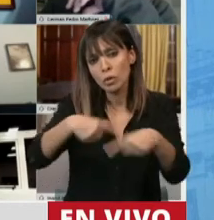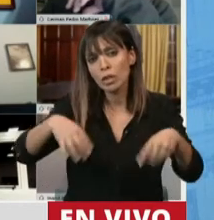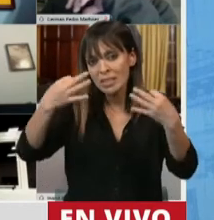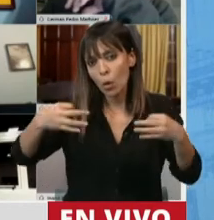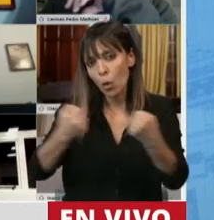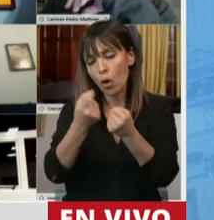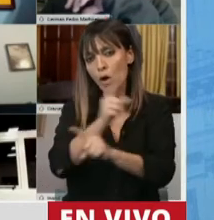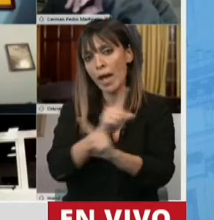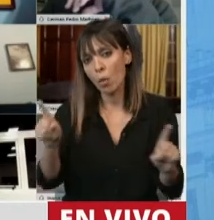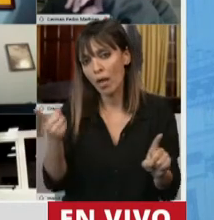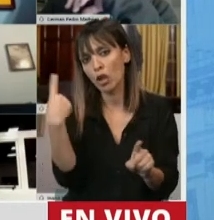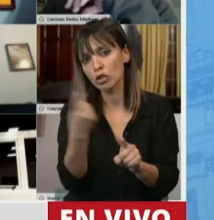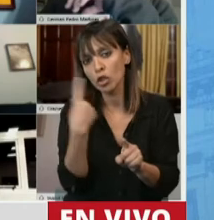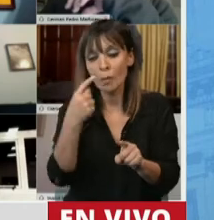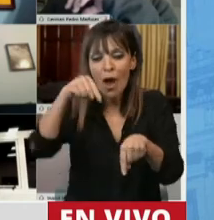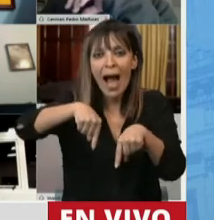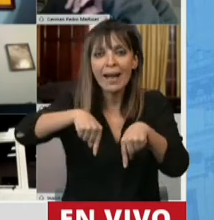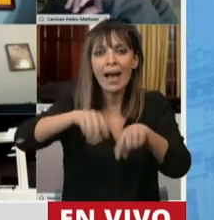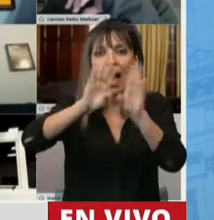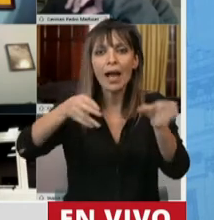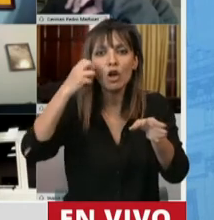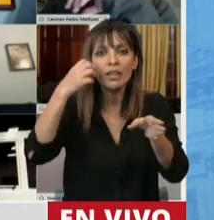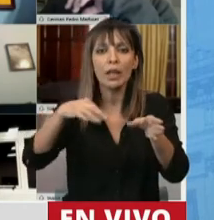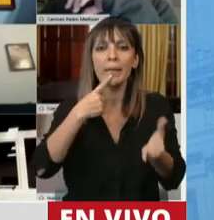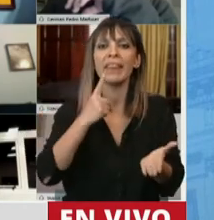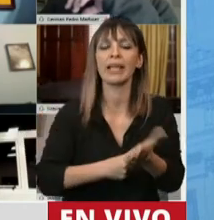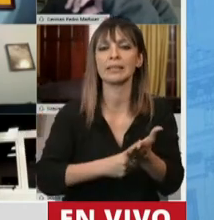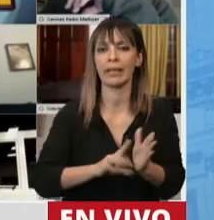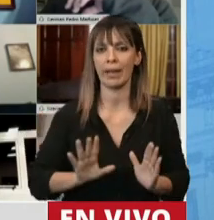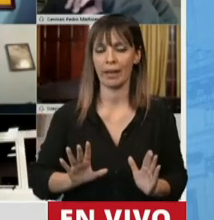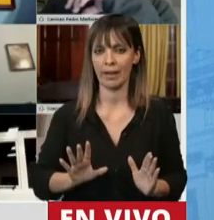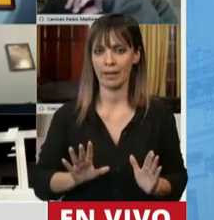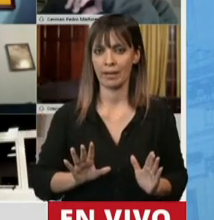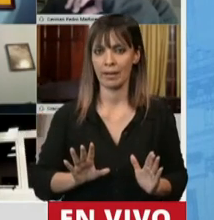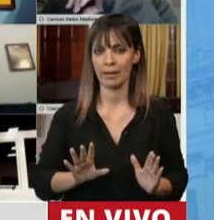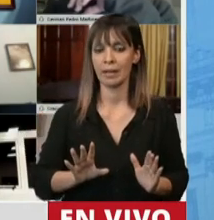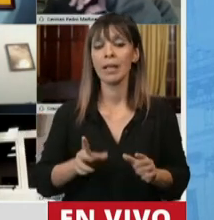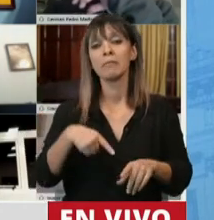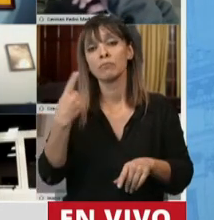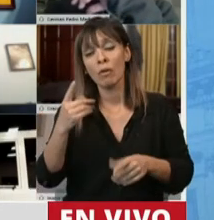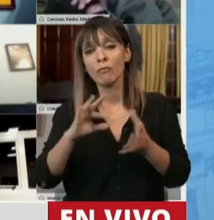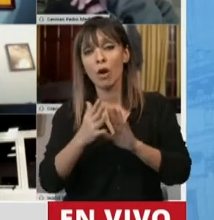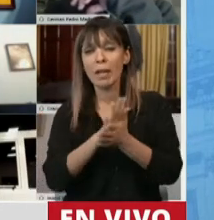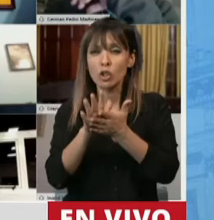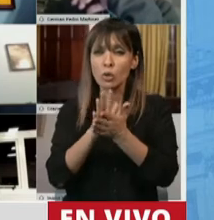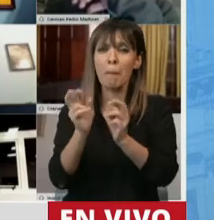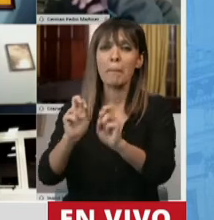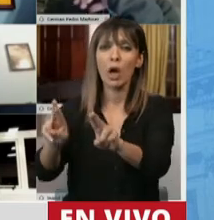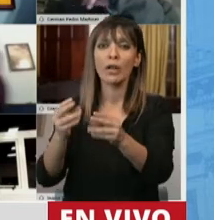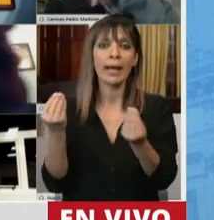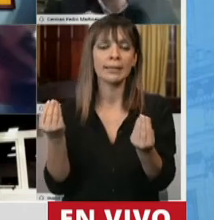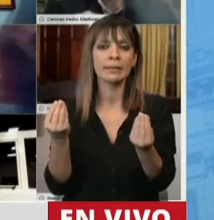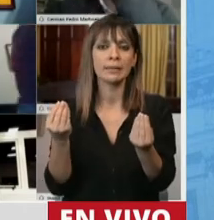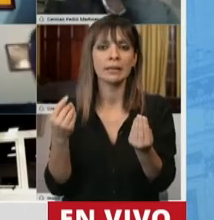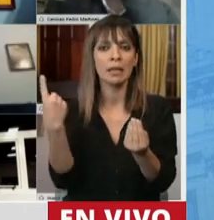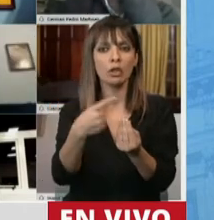señor presidente. Pero debe ser el Congreso de la Nación el que tome las decisiones. El peor de los caminos que podemos elegir es el de instalar